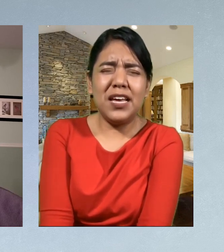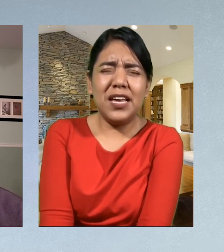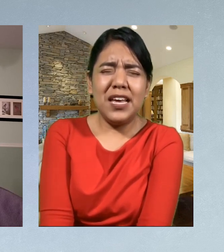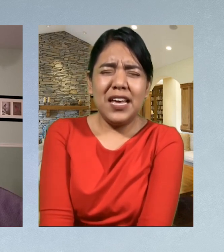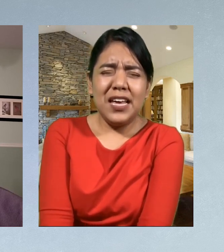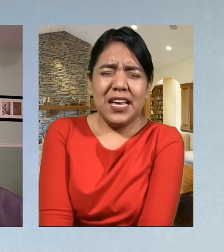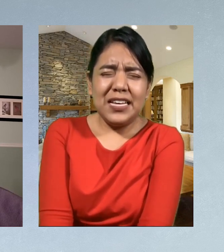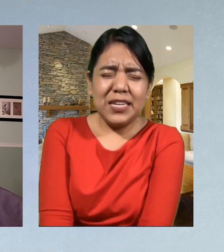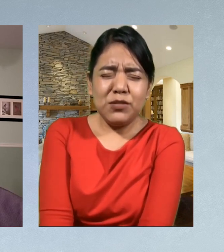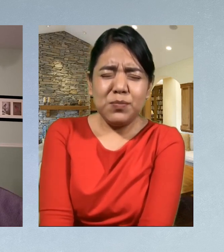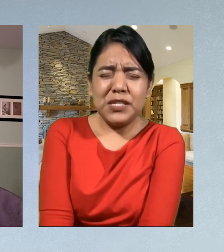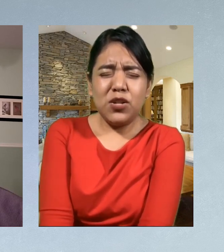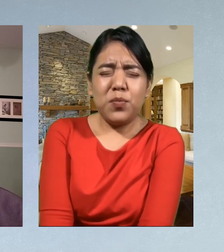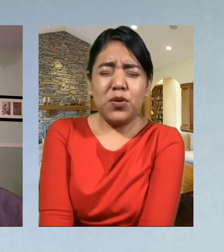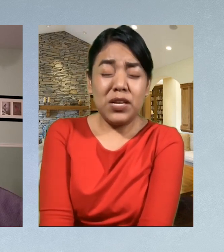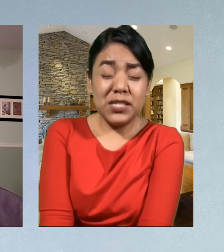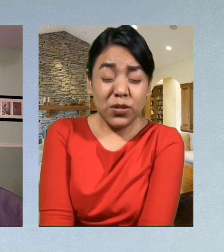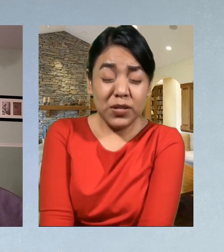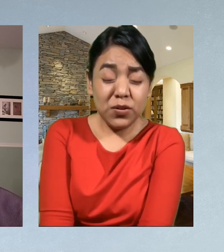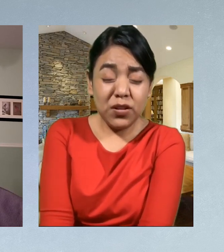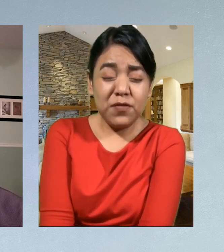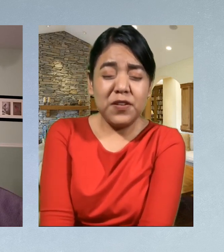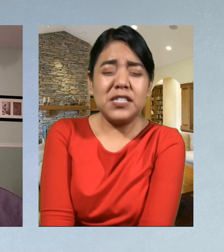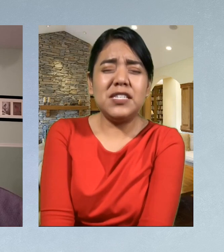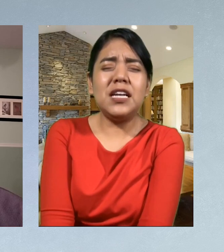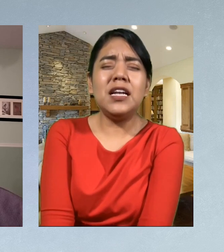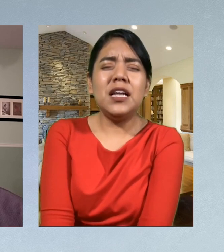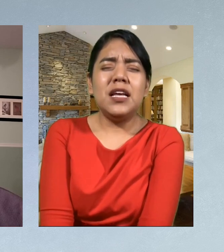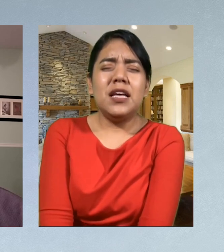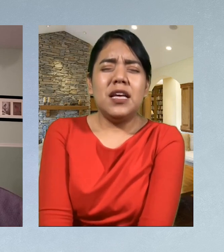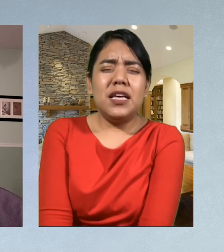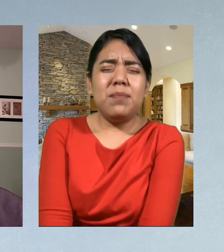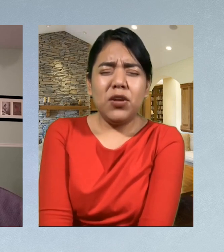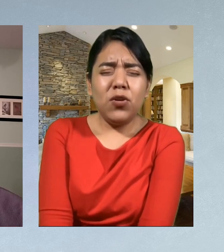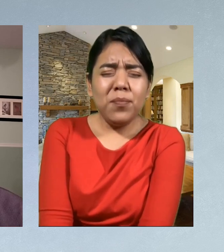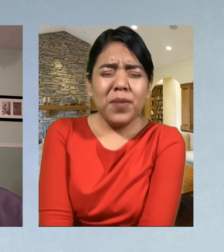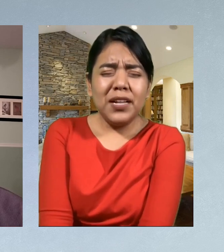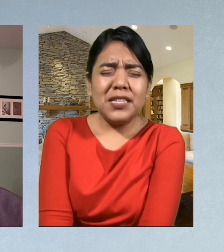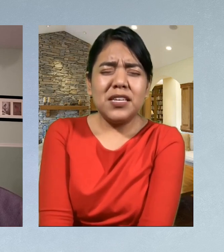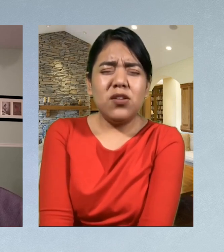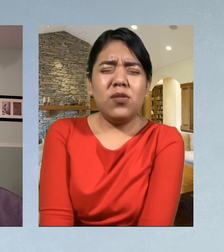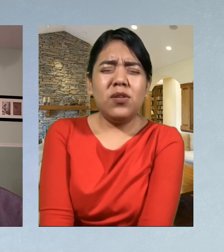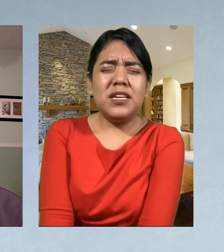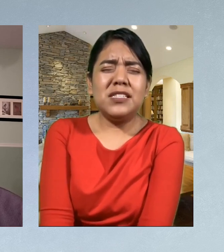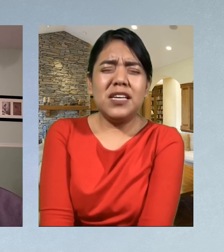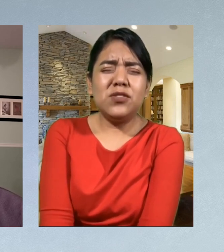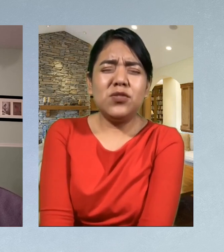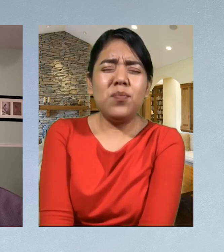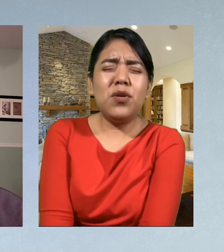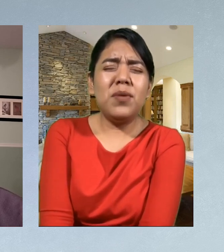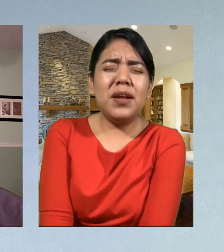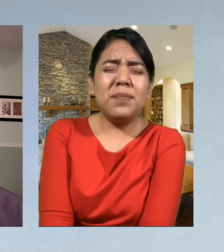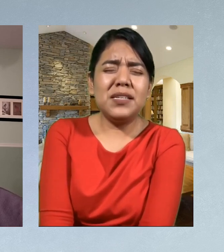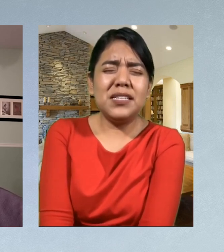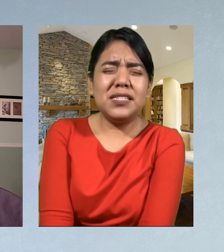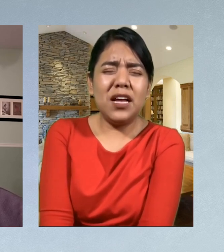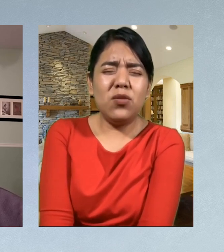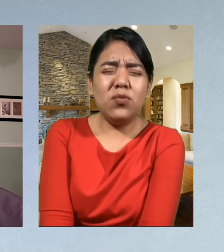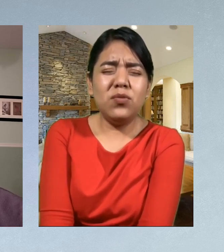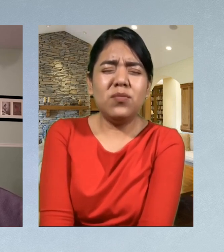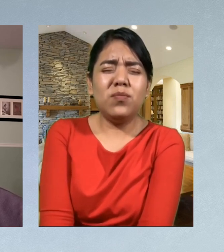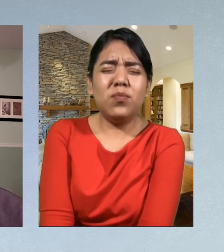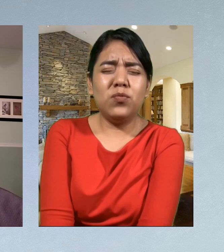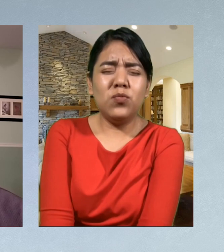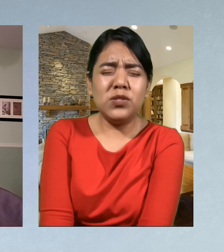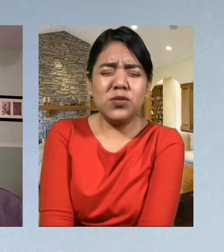que estamos pasando por una situación difícil y mayormente, Señor, quizás son problemas de